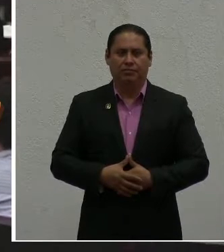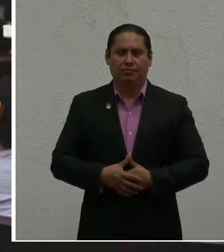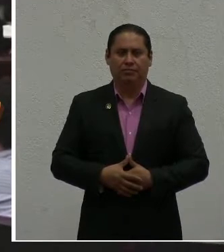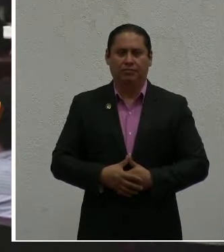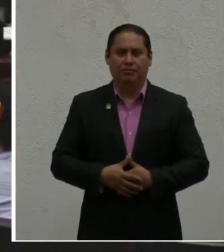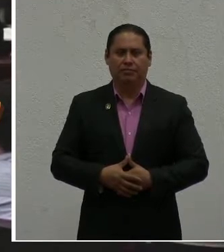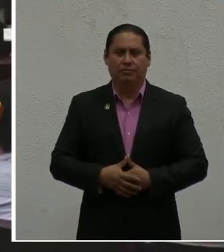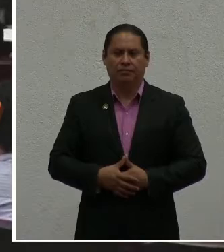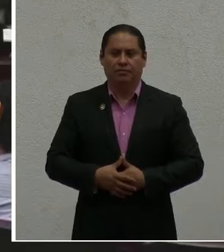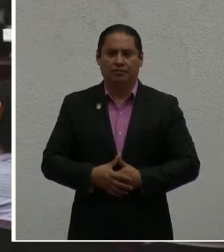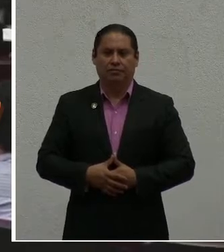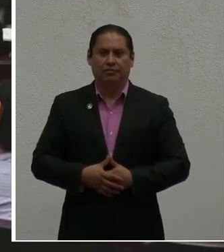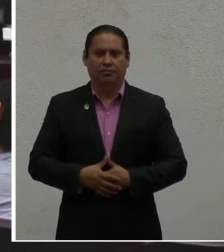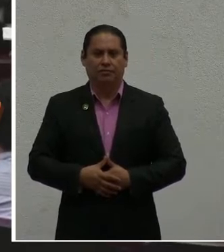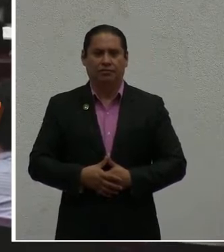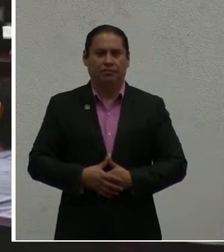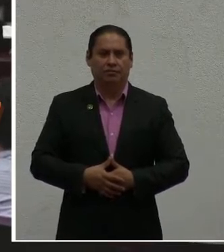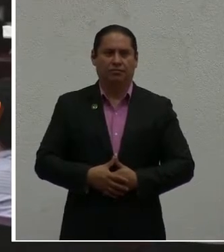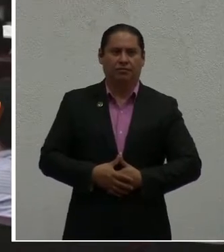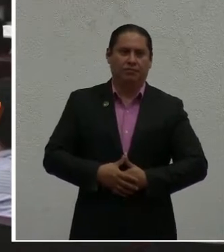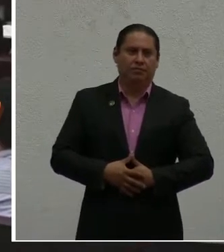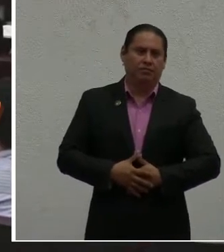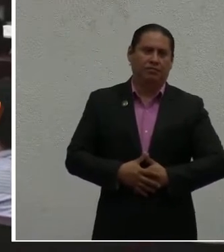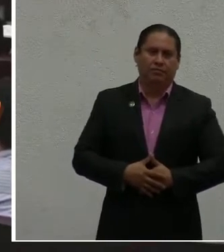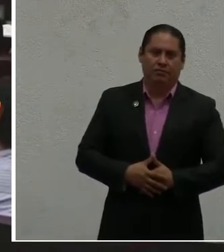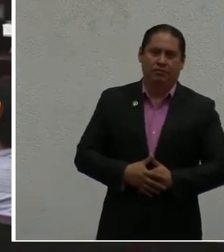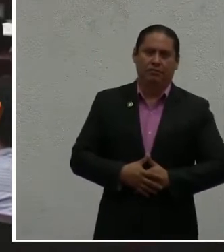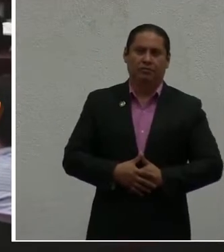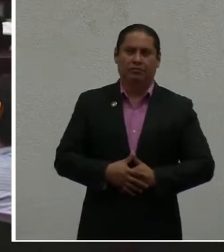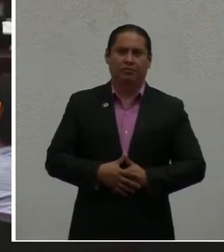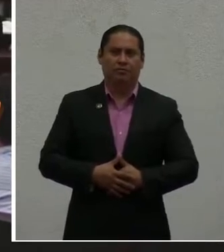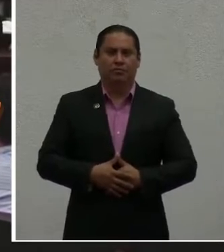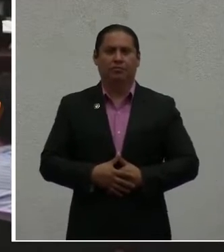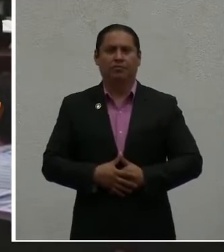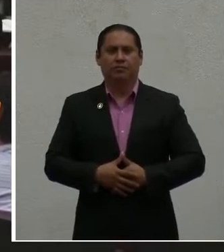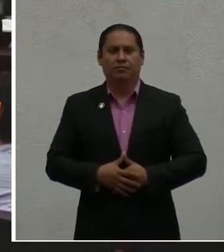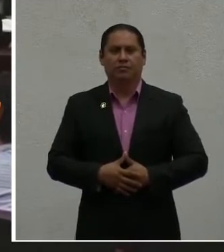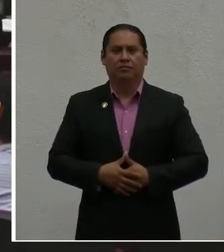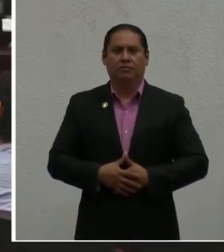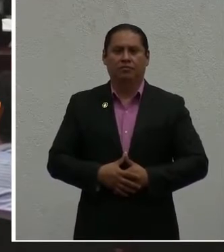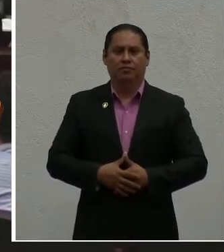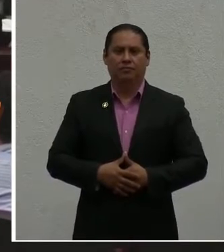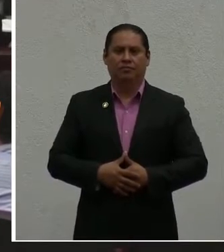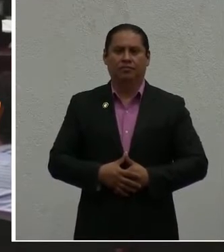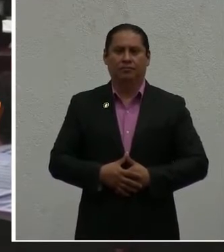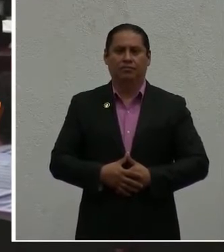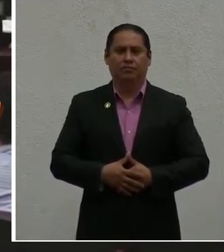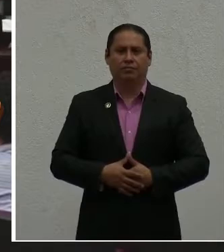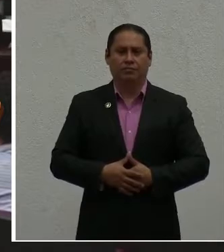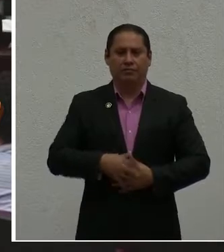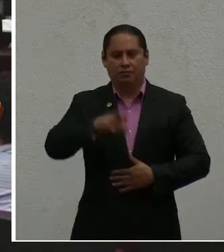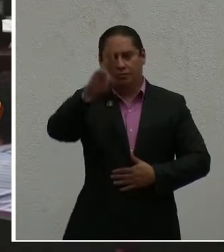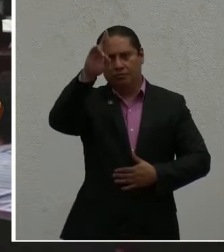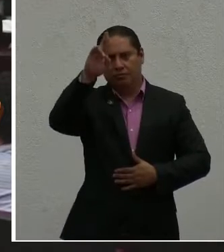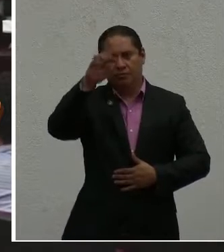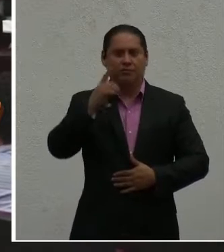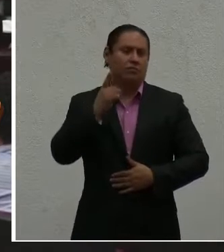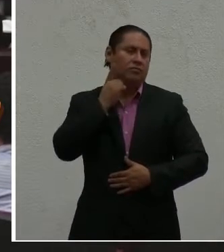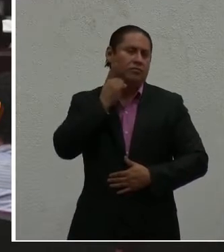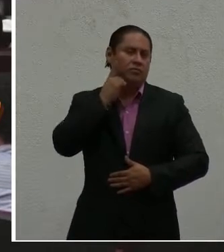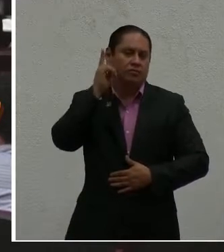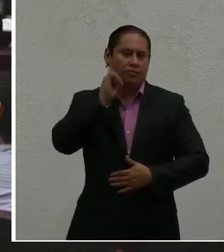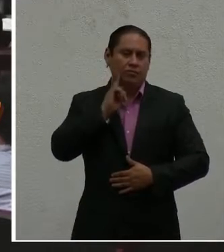Gracias. ¿En qué sentido su participación, diputada?